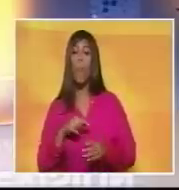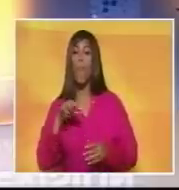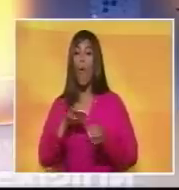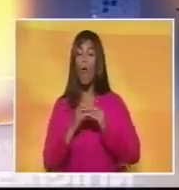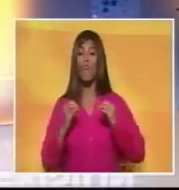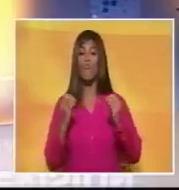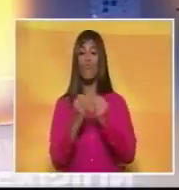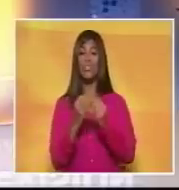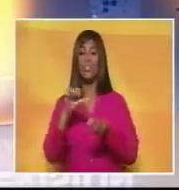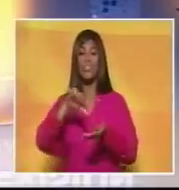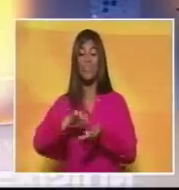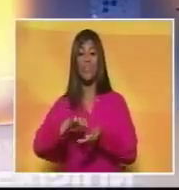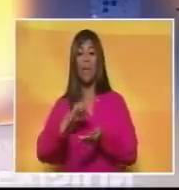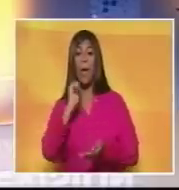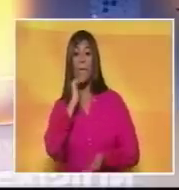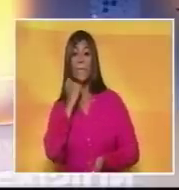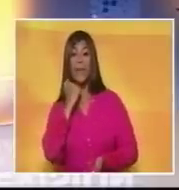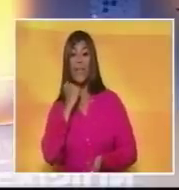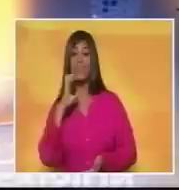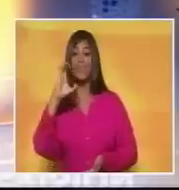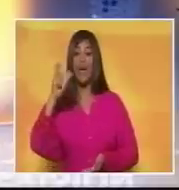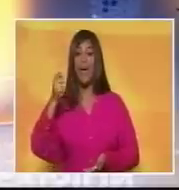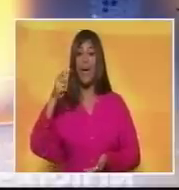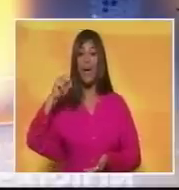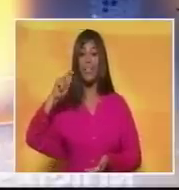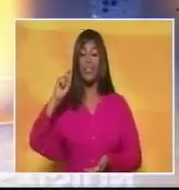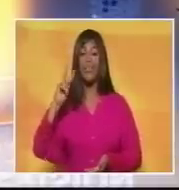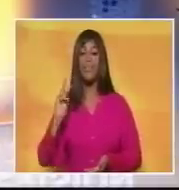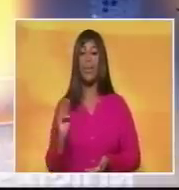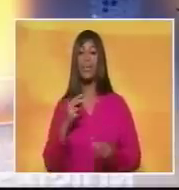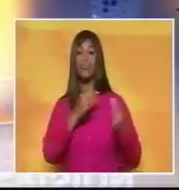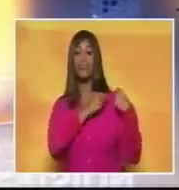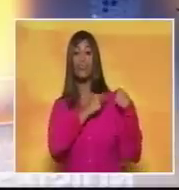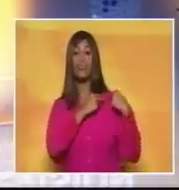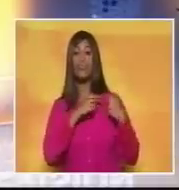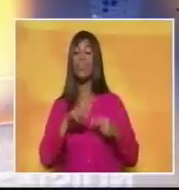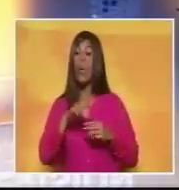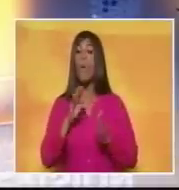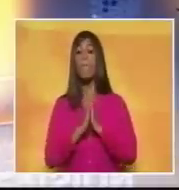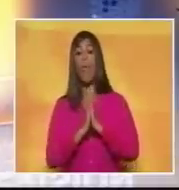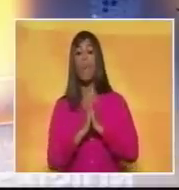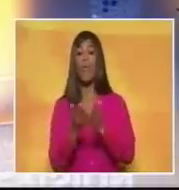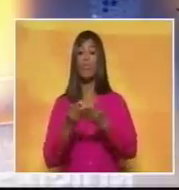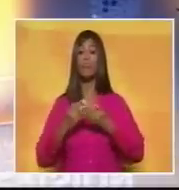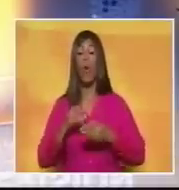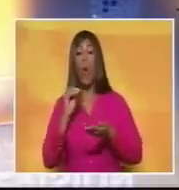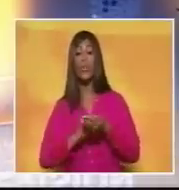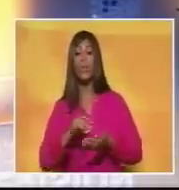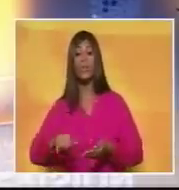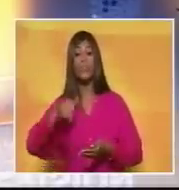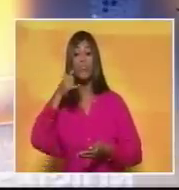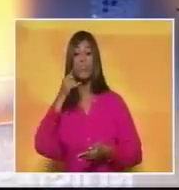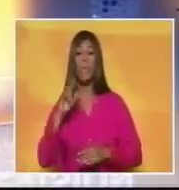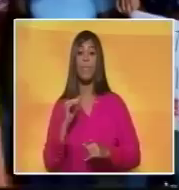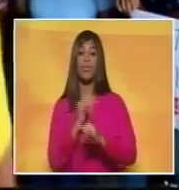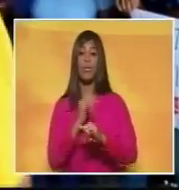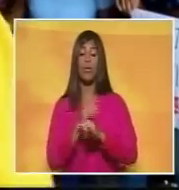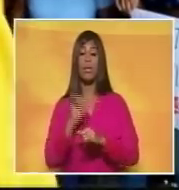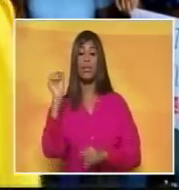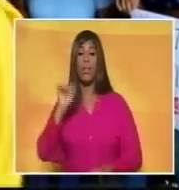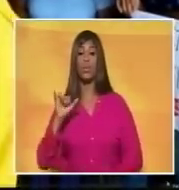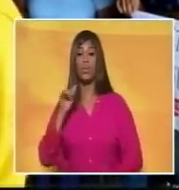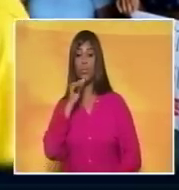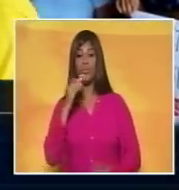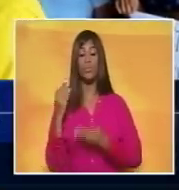en Valencia, donde exigieron al régimen de establecimiento de los servicios de internet y telefonía fija. Sandino Yaguare nos reporta.